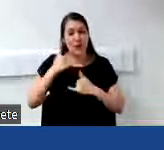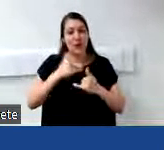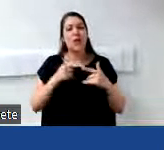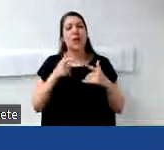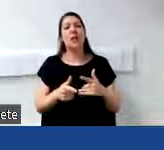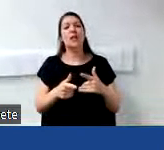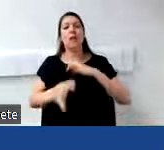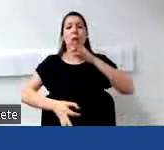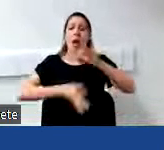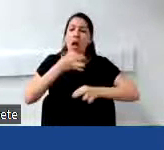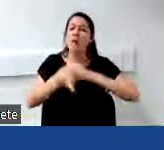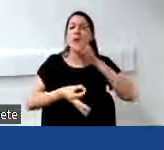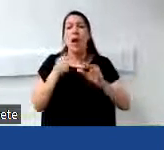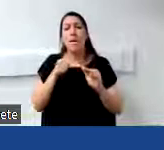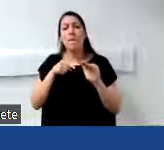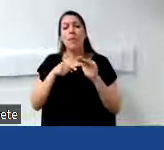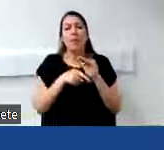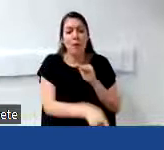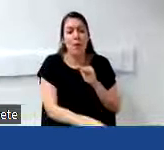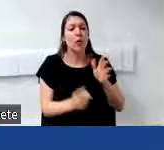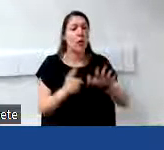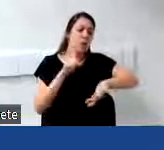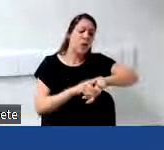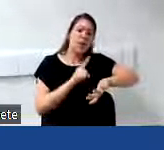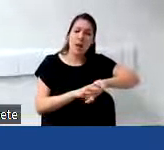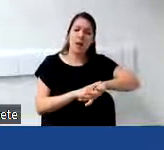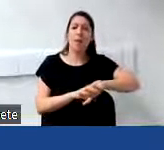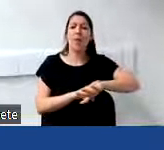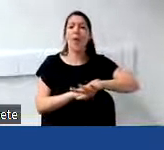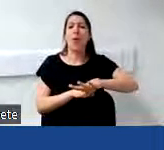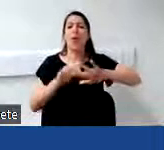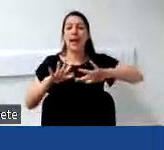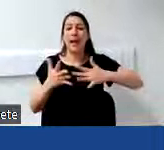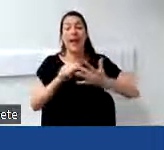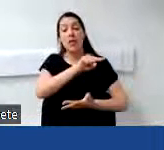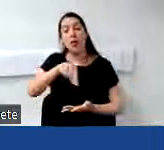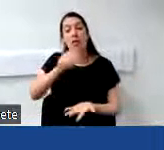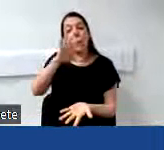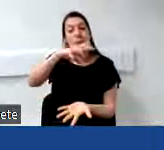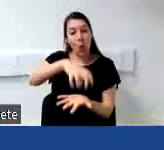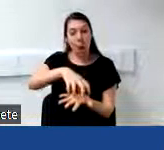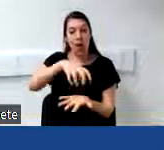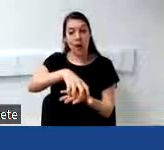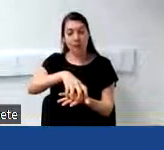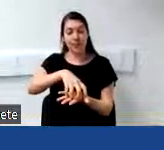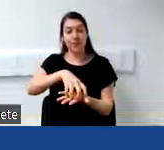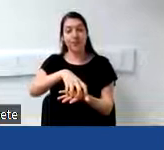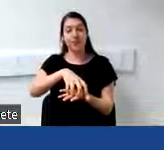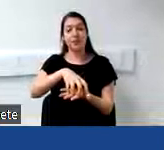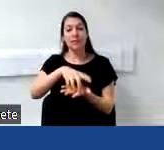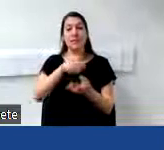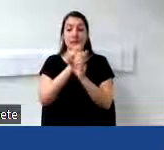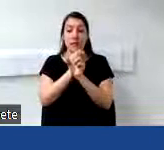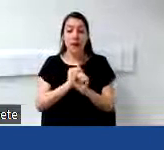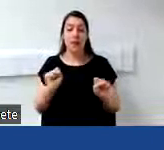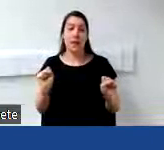estudio? ¿Cómo se va a hacer? ¿Qué tiempo va a llevar? ¿Dónde va a ser? El hecho también de poder,